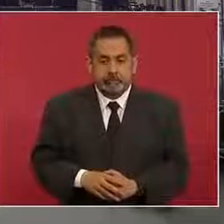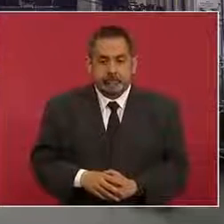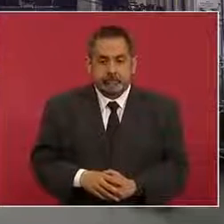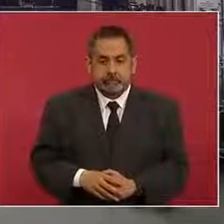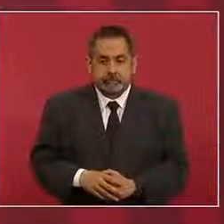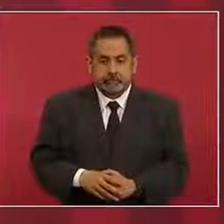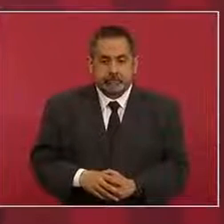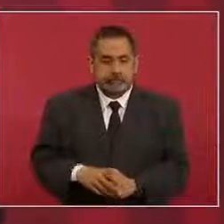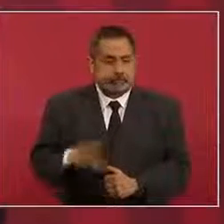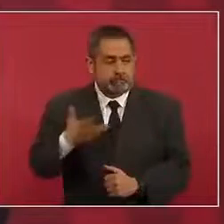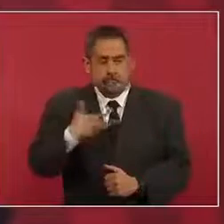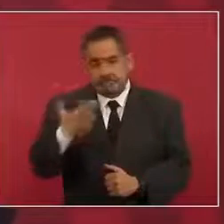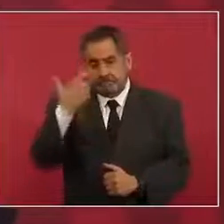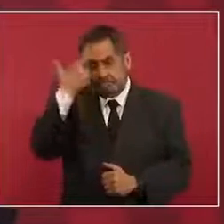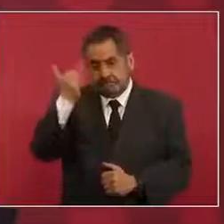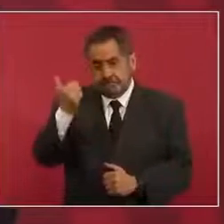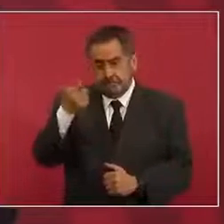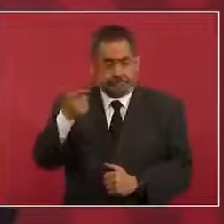tiene razón.